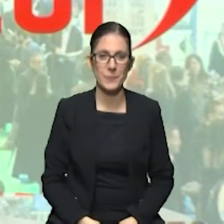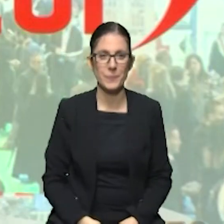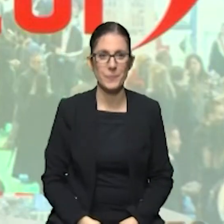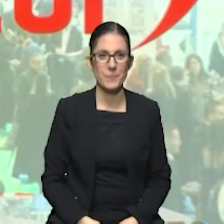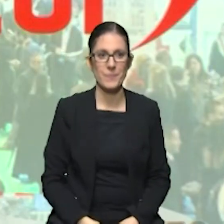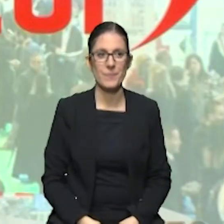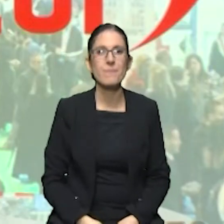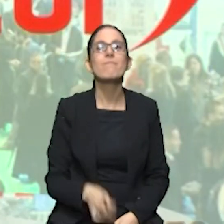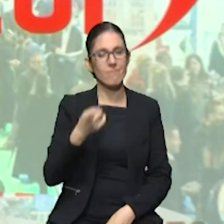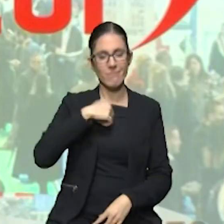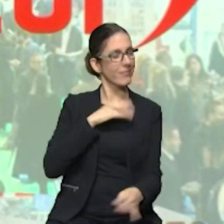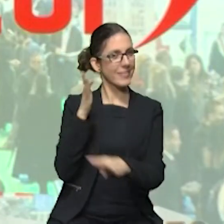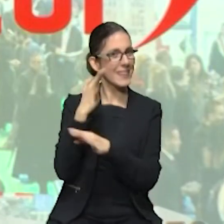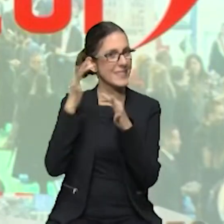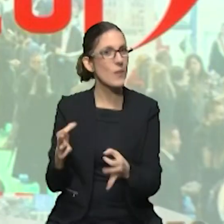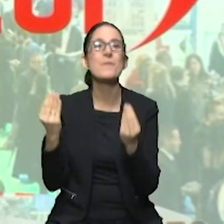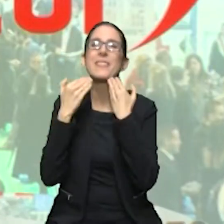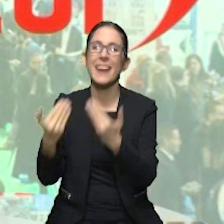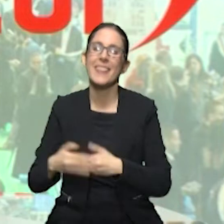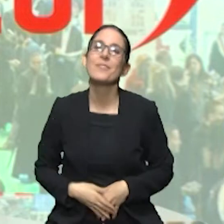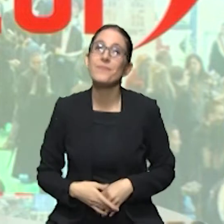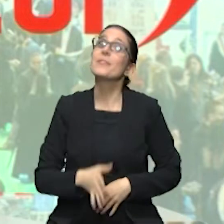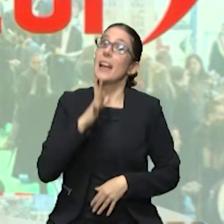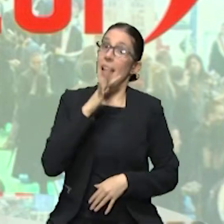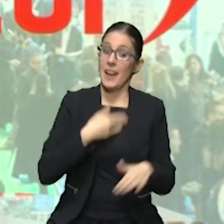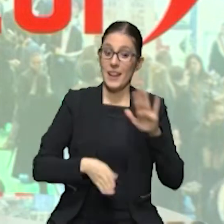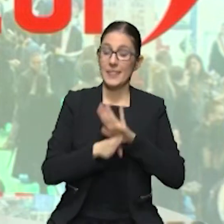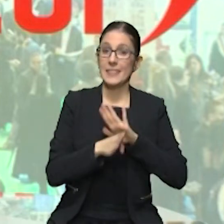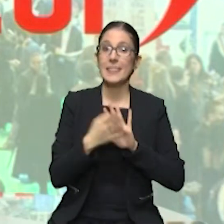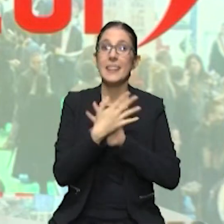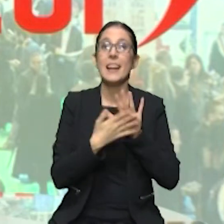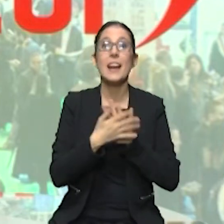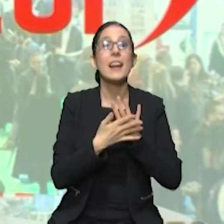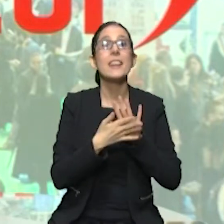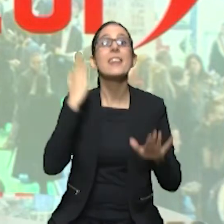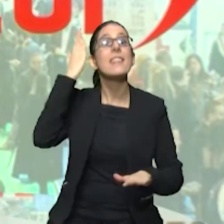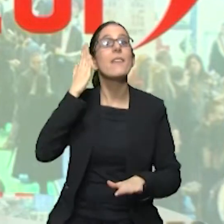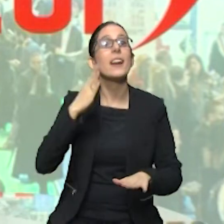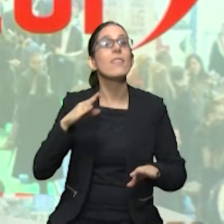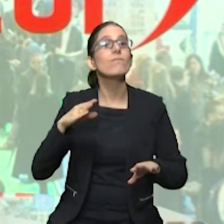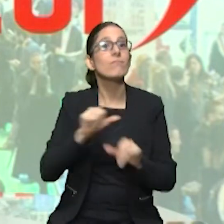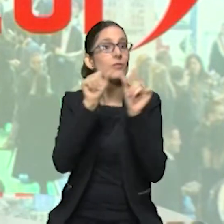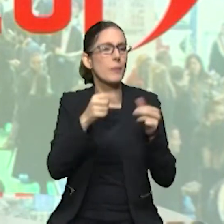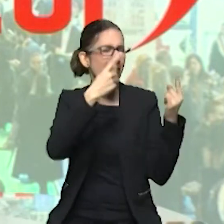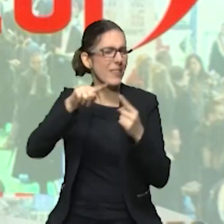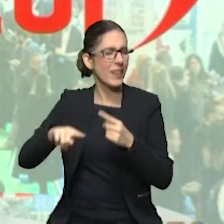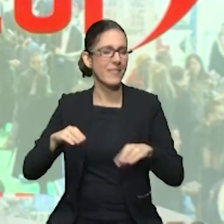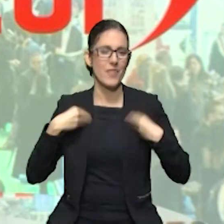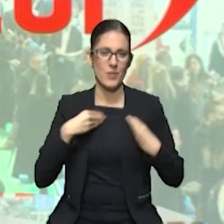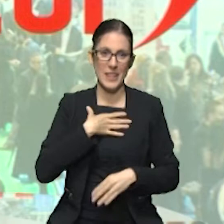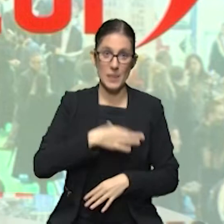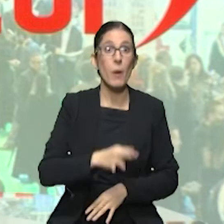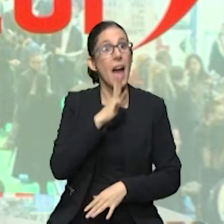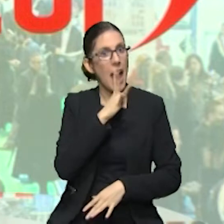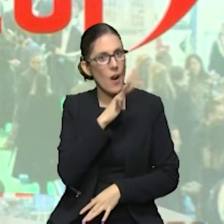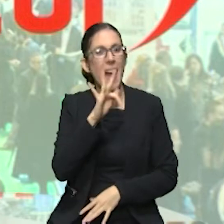Pues, iremos. Seguro que sí. Muchas gracias, Borja. Y seguimos hablando de distintas opciones para disfrutar Navarra, esta vez con Fitur. La Feria Internacional de